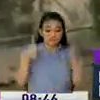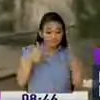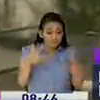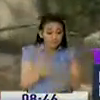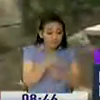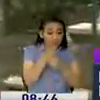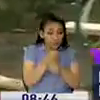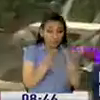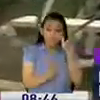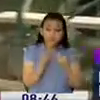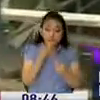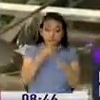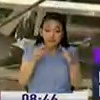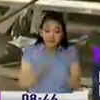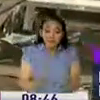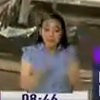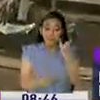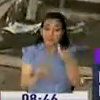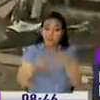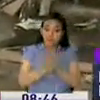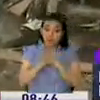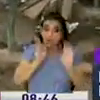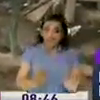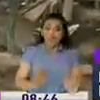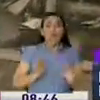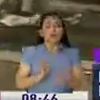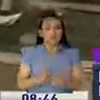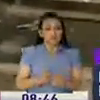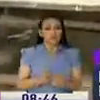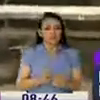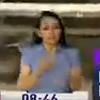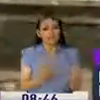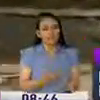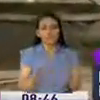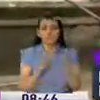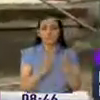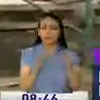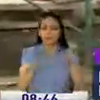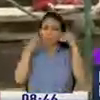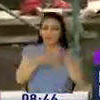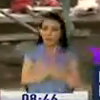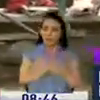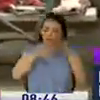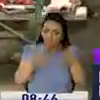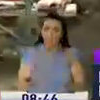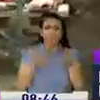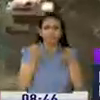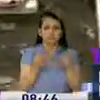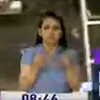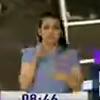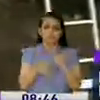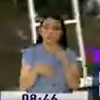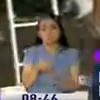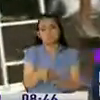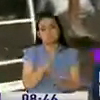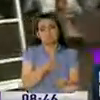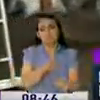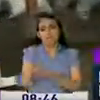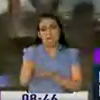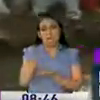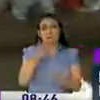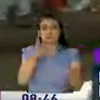integridad de los quiteños y de las personas que vivimos acá, no vamos a tolerar aquello, así que vamos a actuar con energía. Inclusive le digo, si es que tenemos que